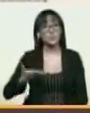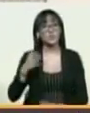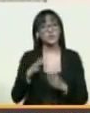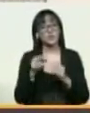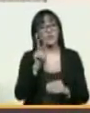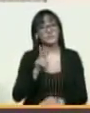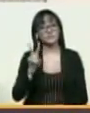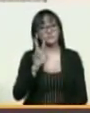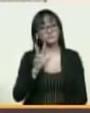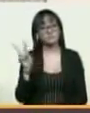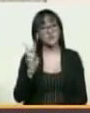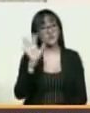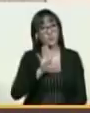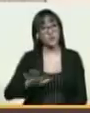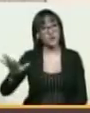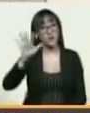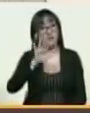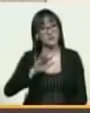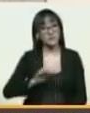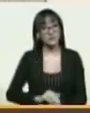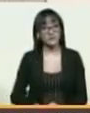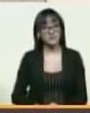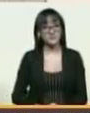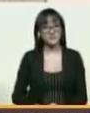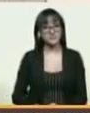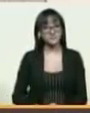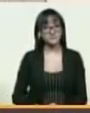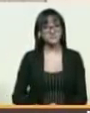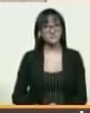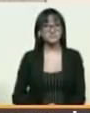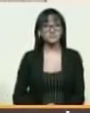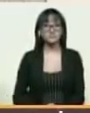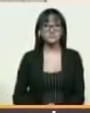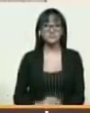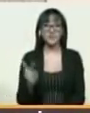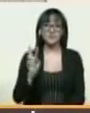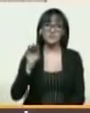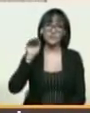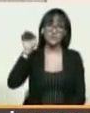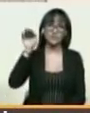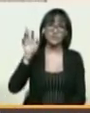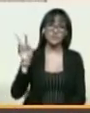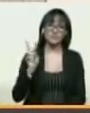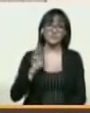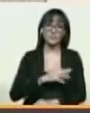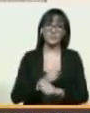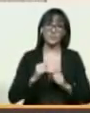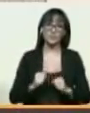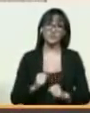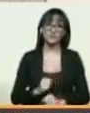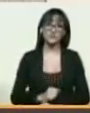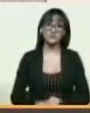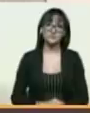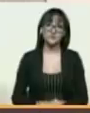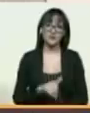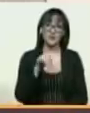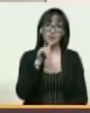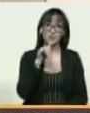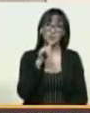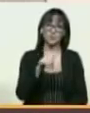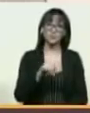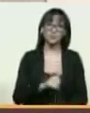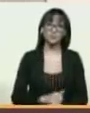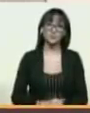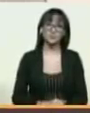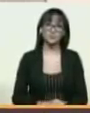Venezuela. Es un gran anuncio para la futura, para la Venezuela futura, para la Venezuela potencia. Es un gran anuncio